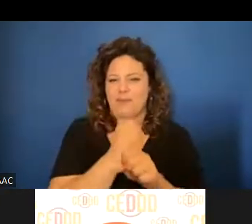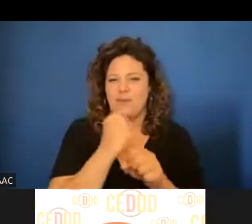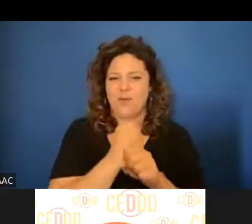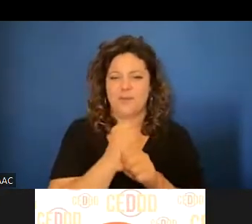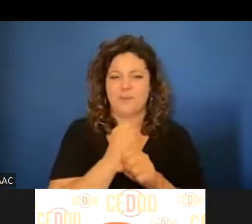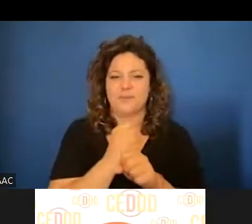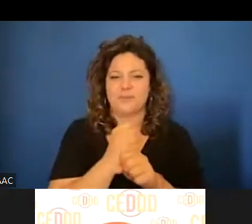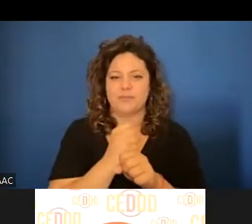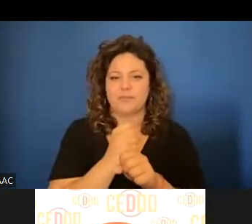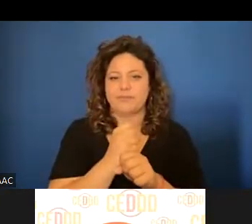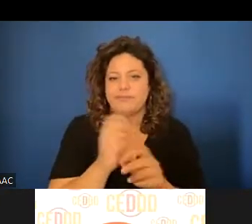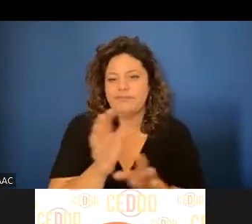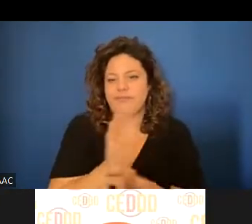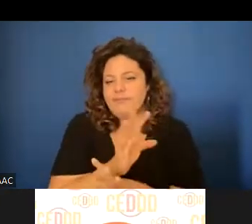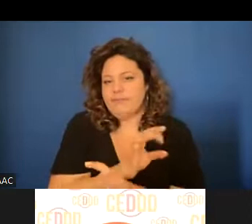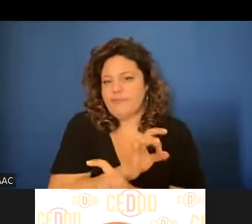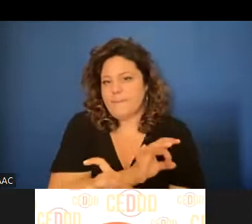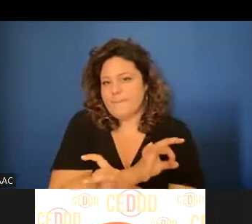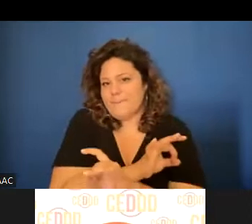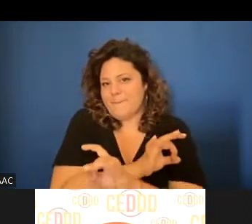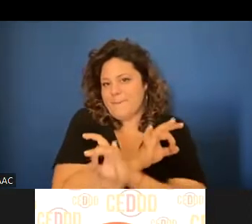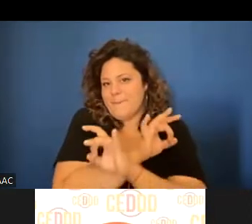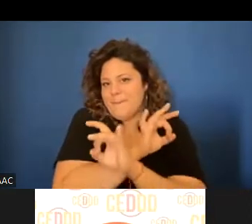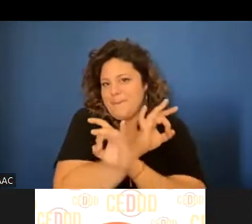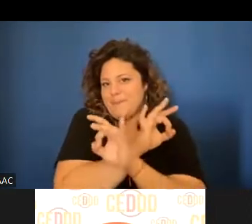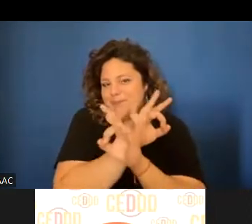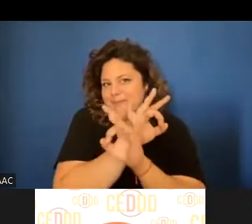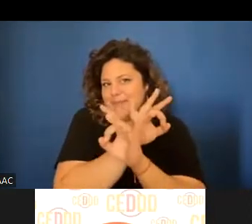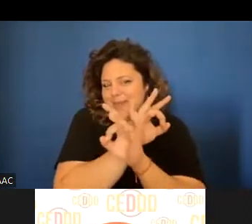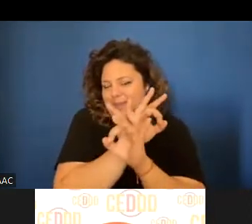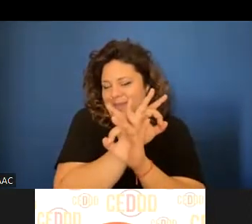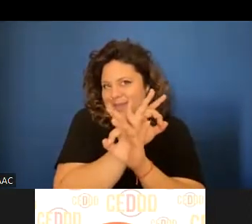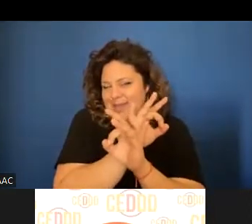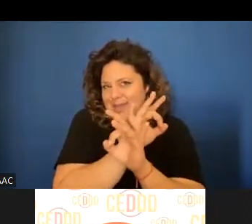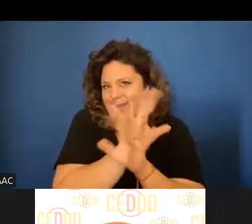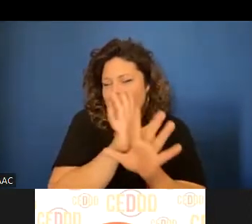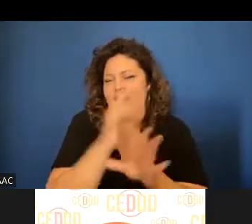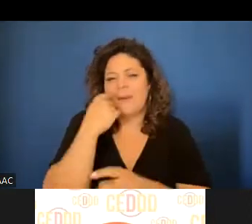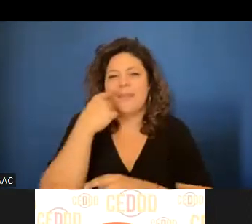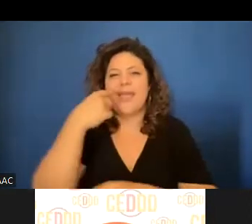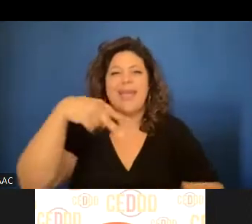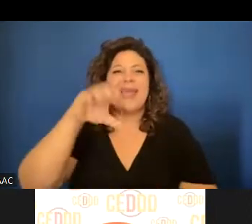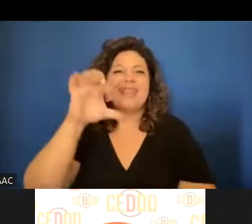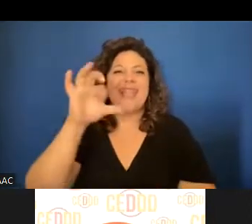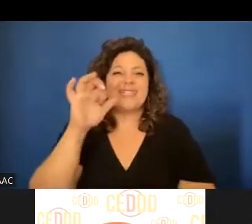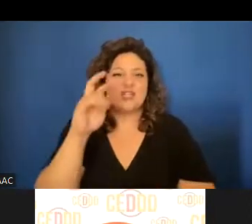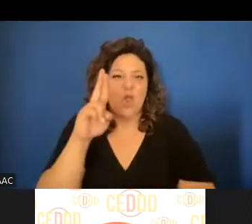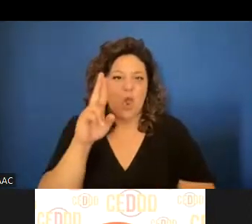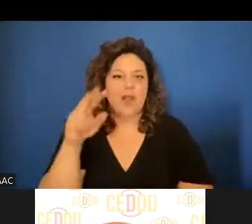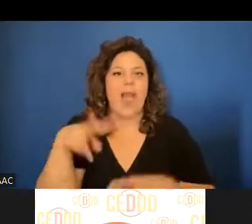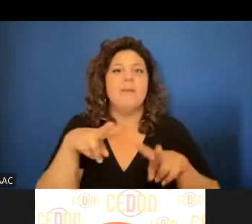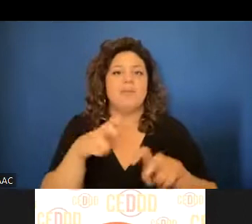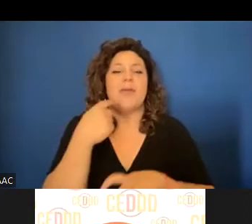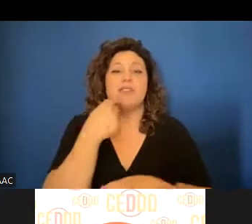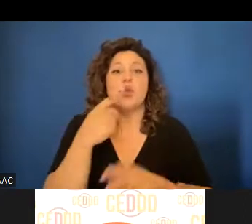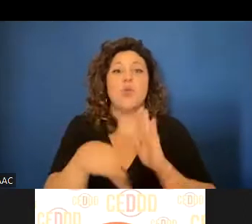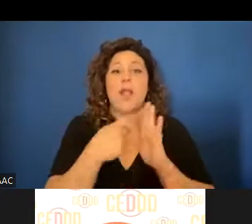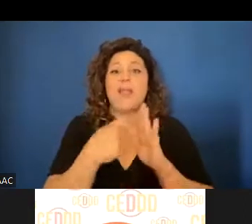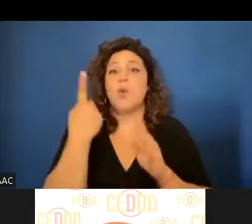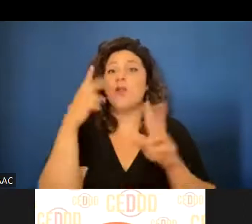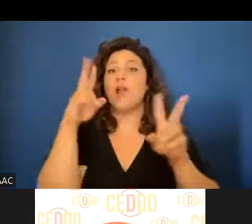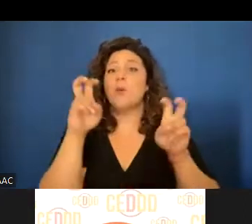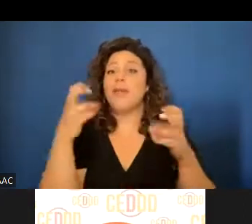¿vale? Pero aquí ya concretamente habla de aquellas empresas de más de 250 trabajadores que necesita esa publicación obligatoria a los